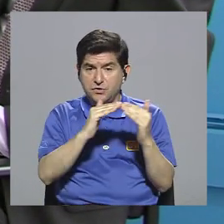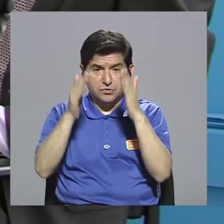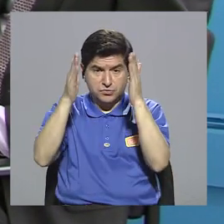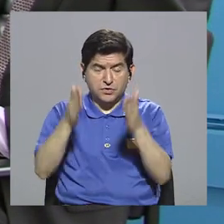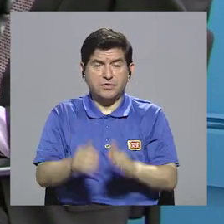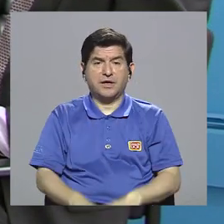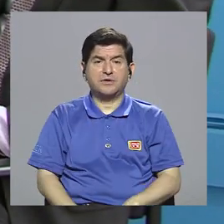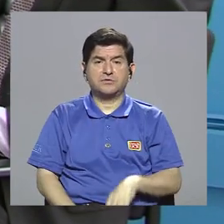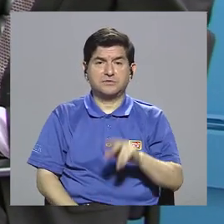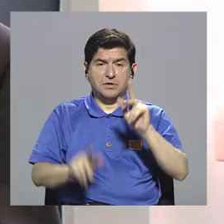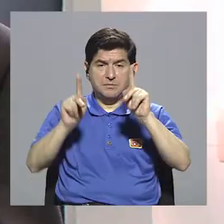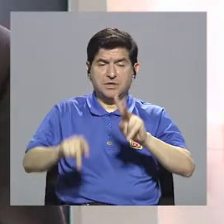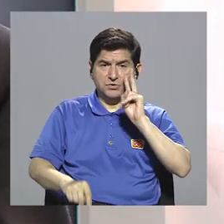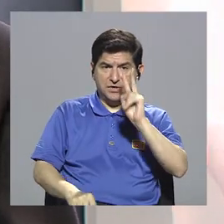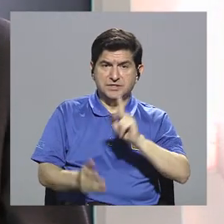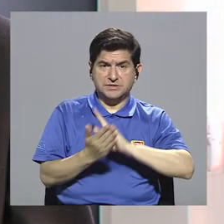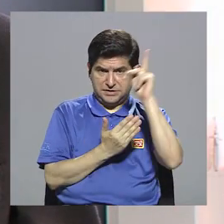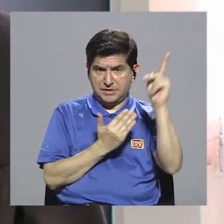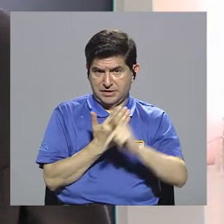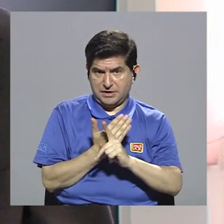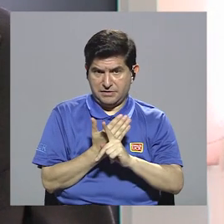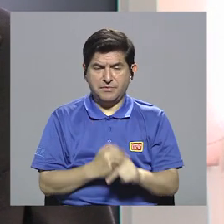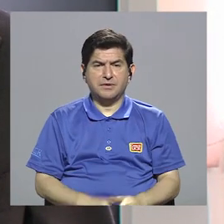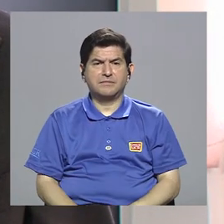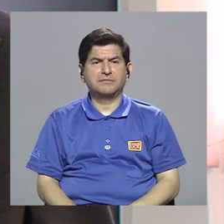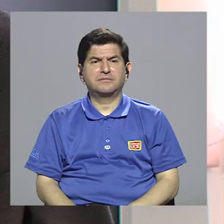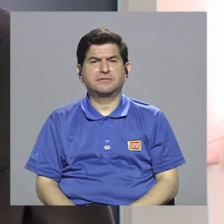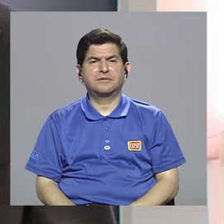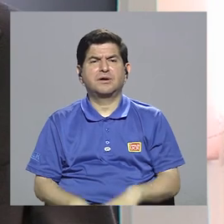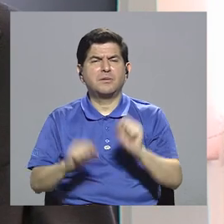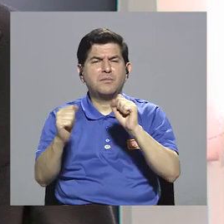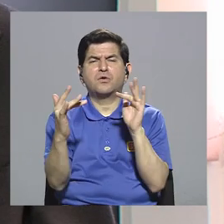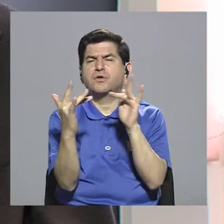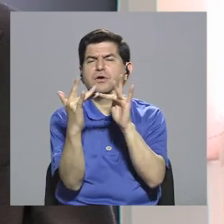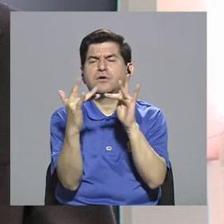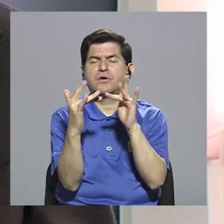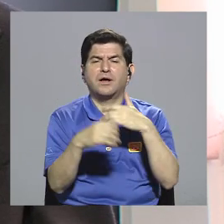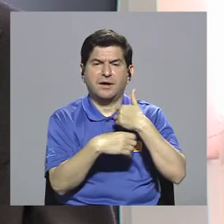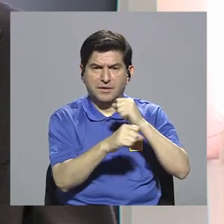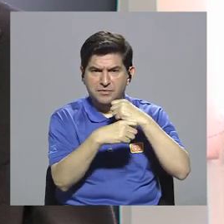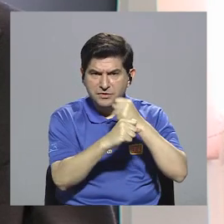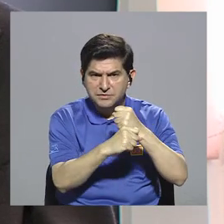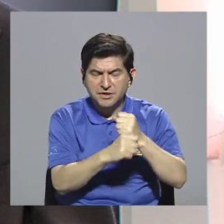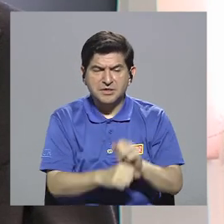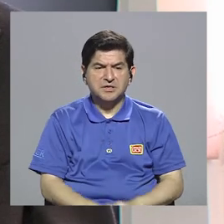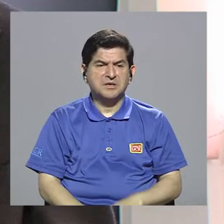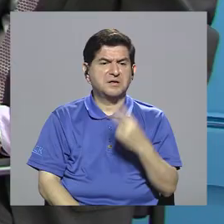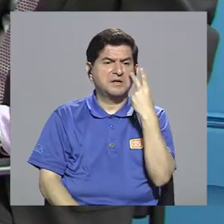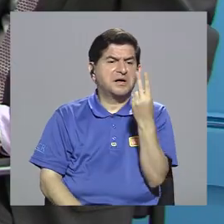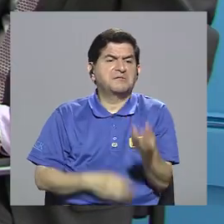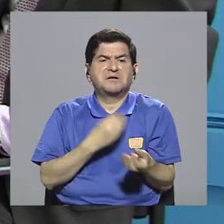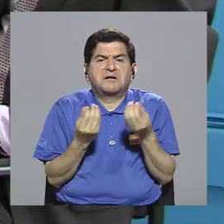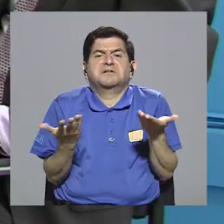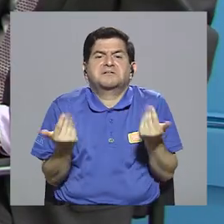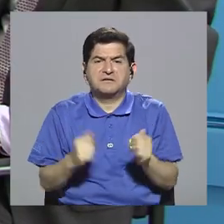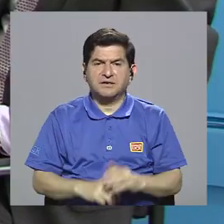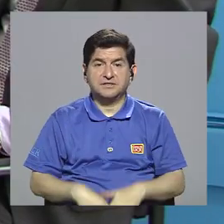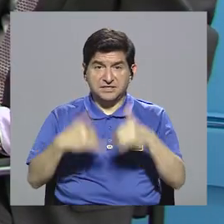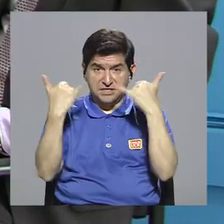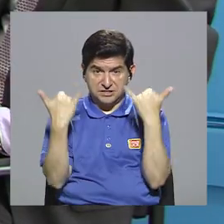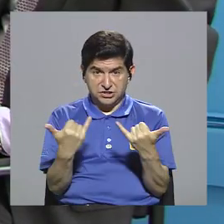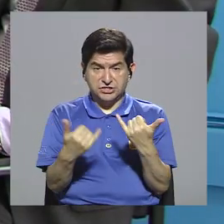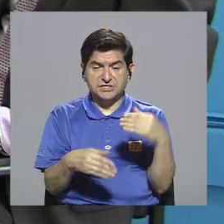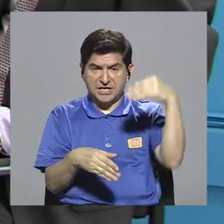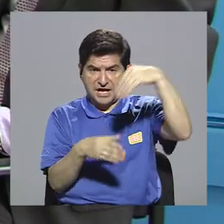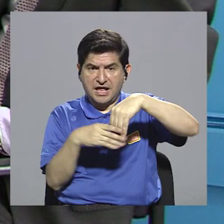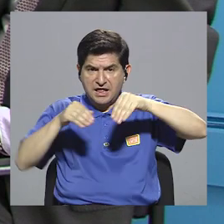de las personas que nos están viendo nos están escuchando en este momento pues digamos acercarse a las municipalidades a ver qué se puede hacer si ya están